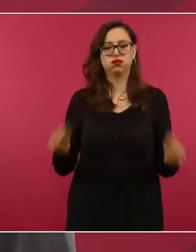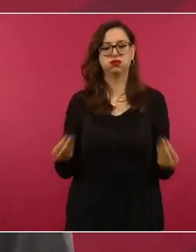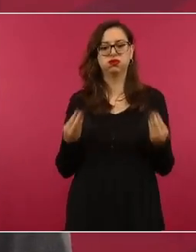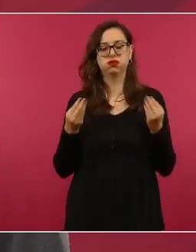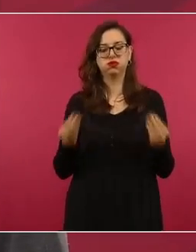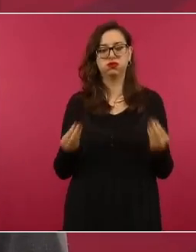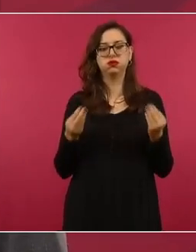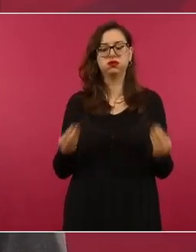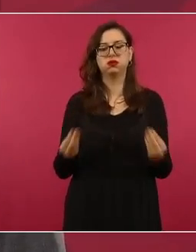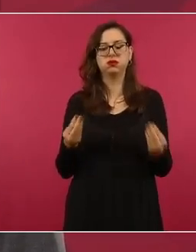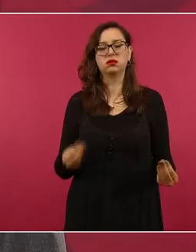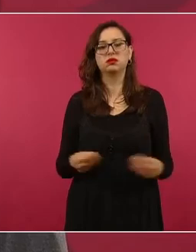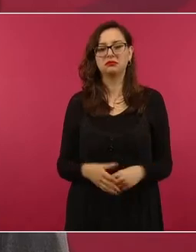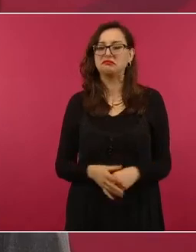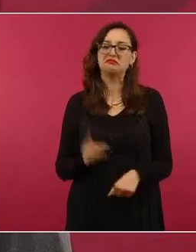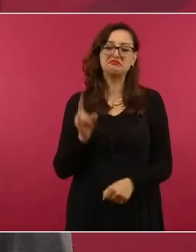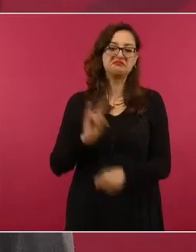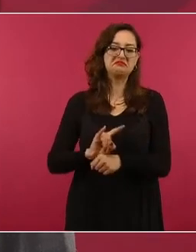Mucho tiempo hubo eso.